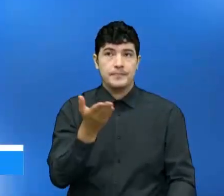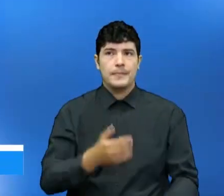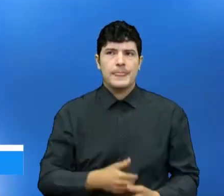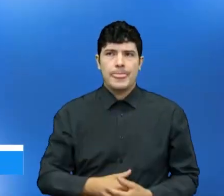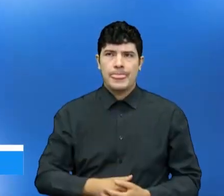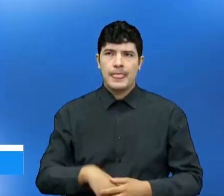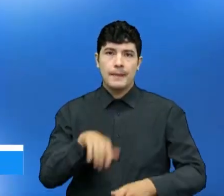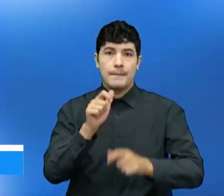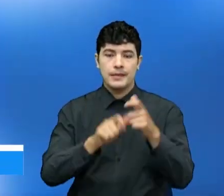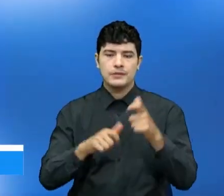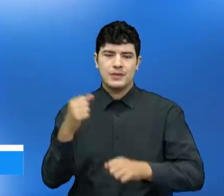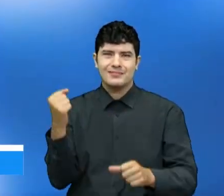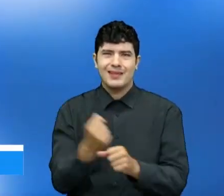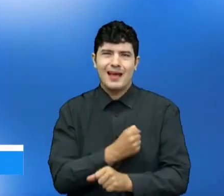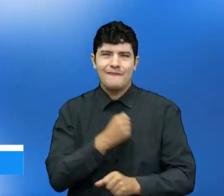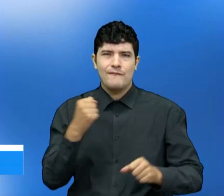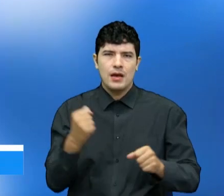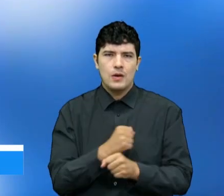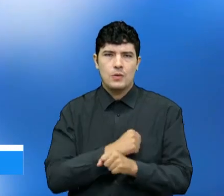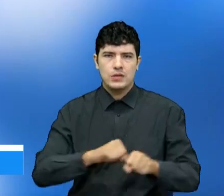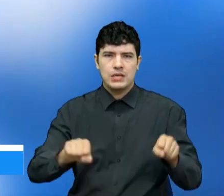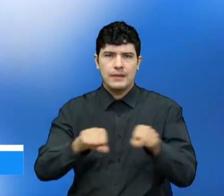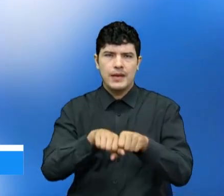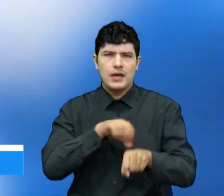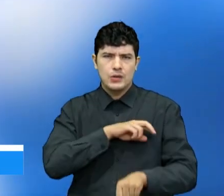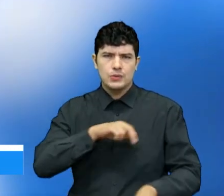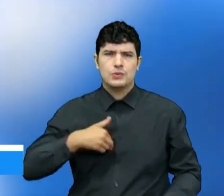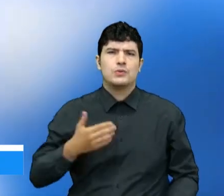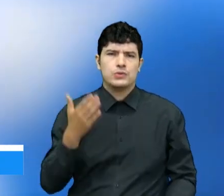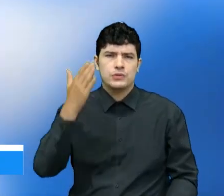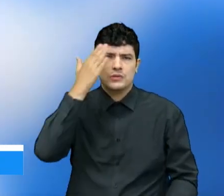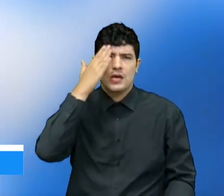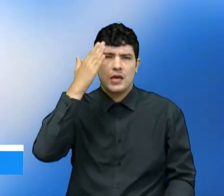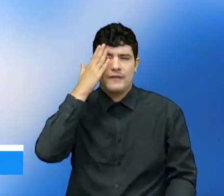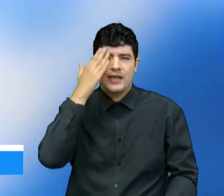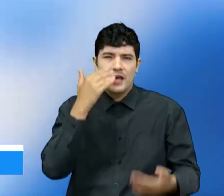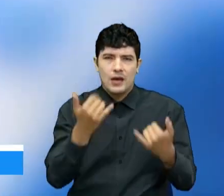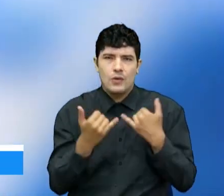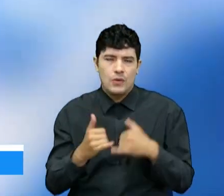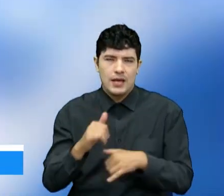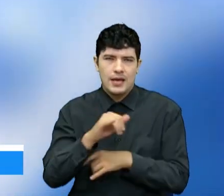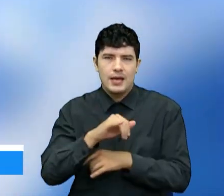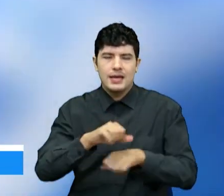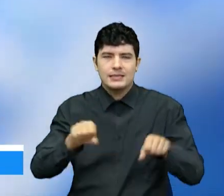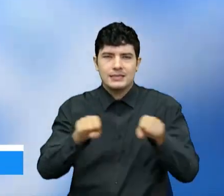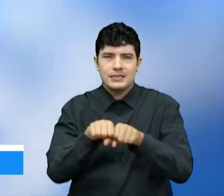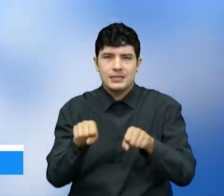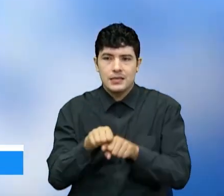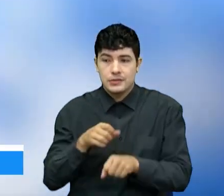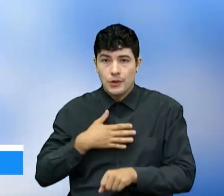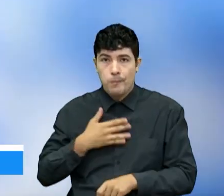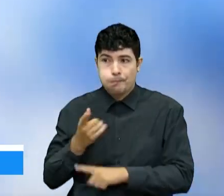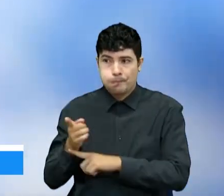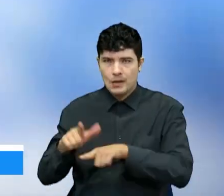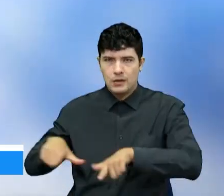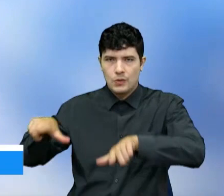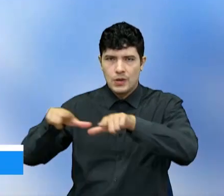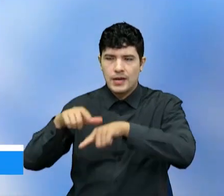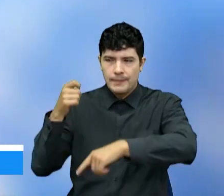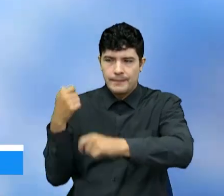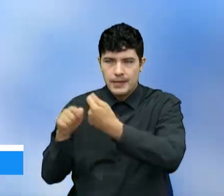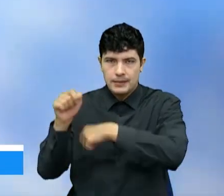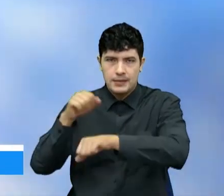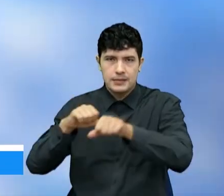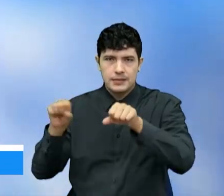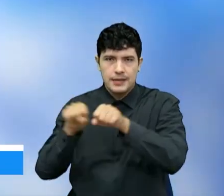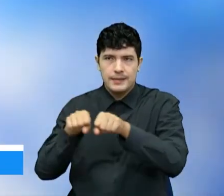Los empleados zapateros, sabemos que este sector somos zapateros. Yo tengo un local de